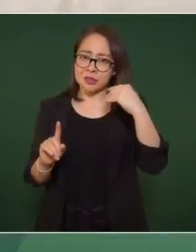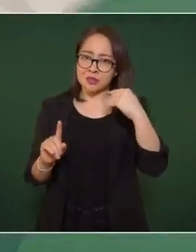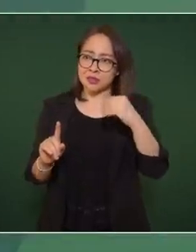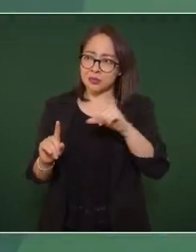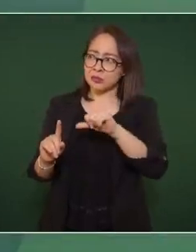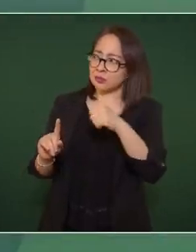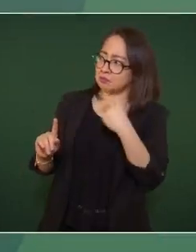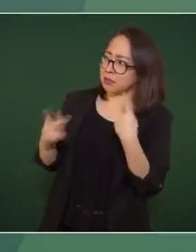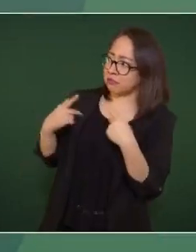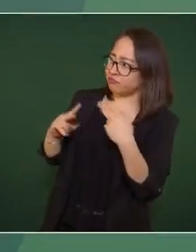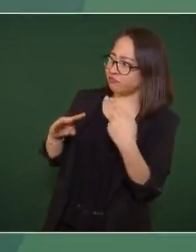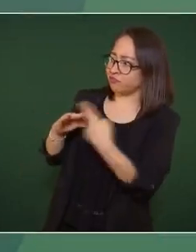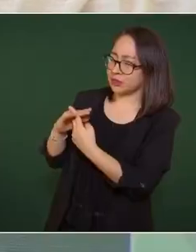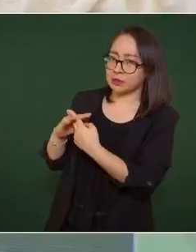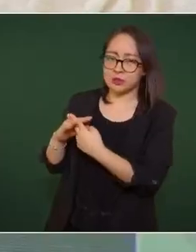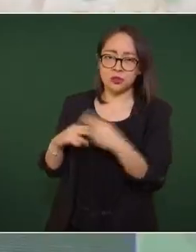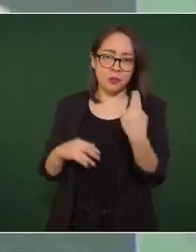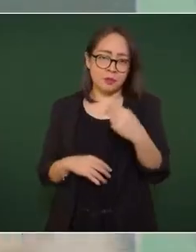acompañó,